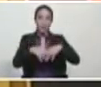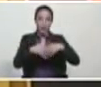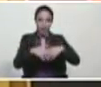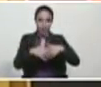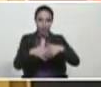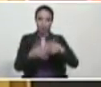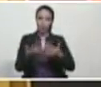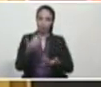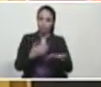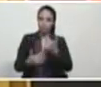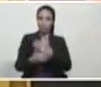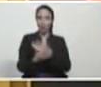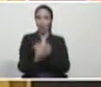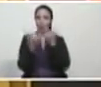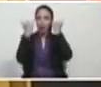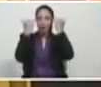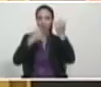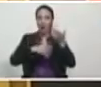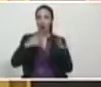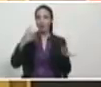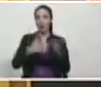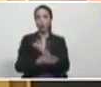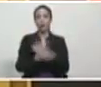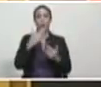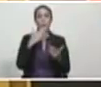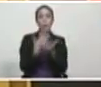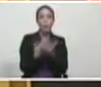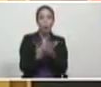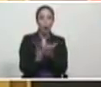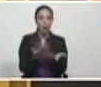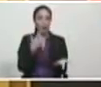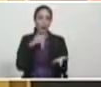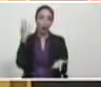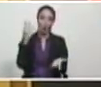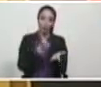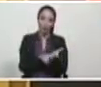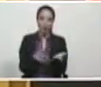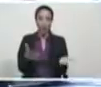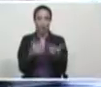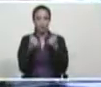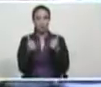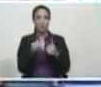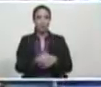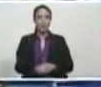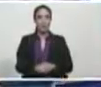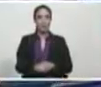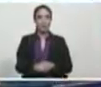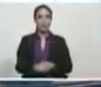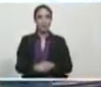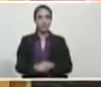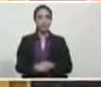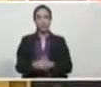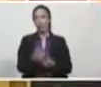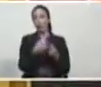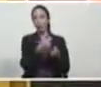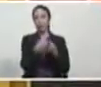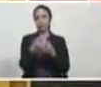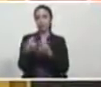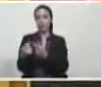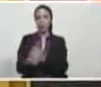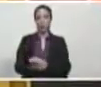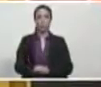automotrices con este conjunto de medidas fiscales e impositivas aprobadas. Beneficios fiscales e